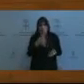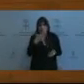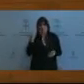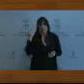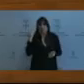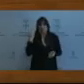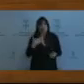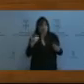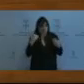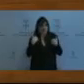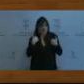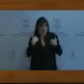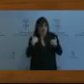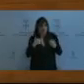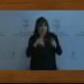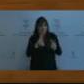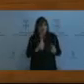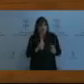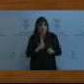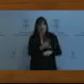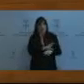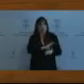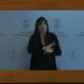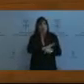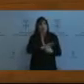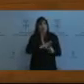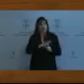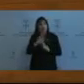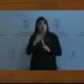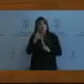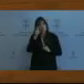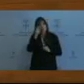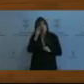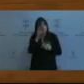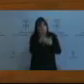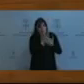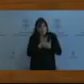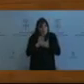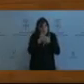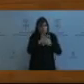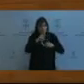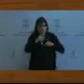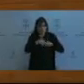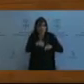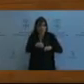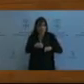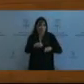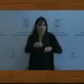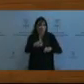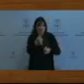La Consejería de Medio Rural realizó un estudio agronómico de las tierras cultivables en Asturias y que venía